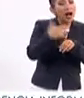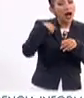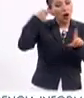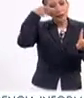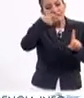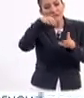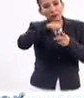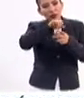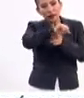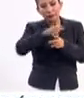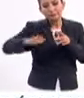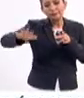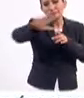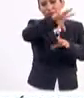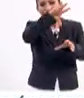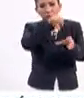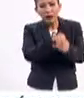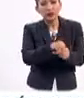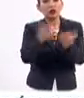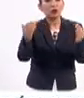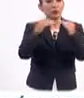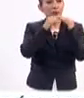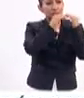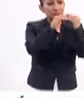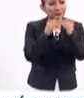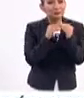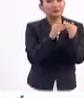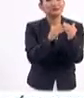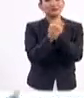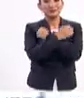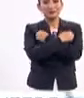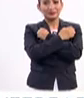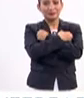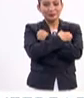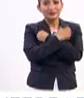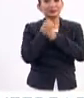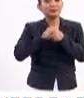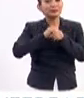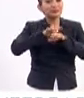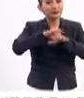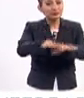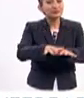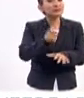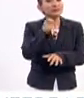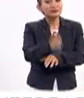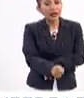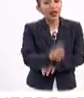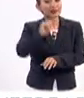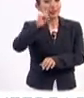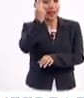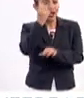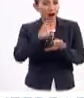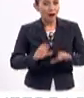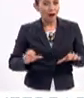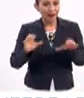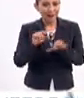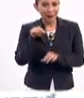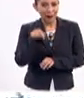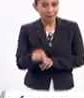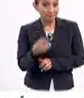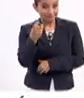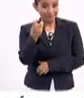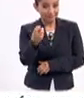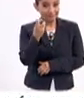estos objetivos de la cobertura total, de la democratización de la educación, de la información, que es la tecnología. Y